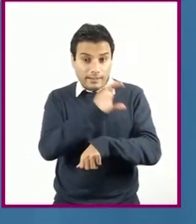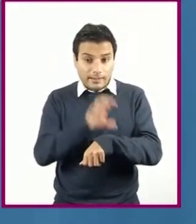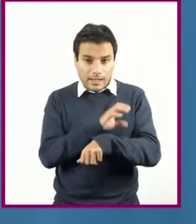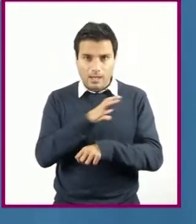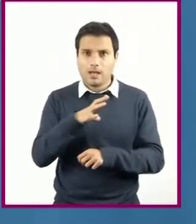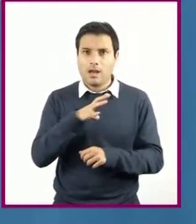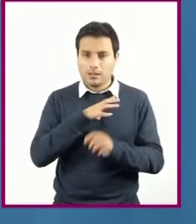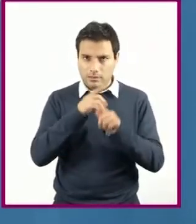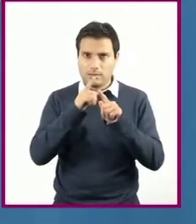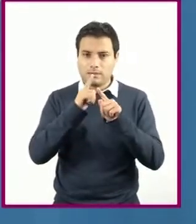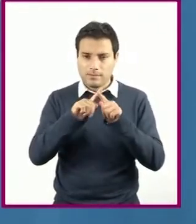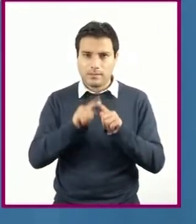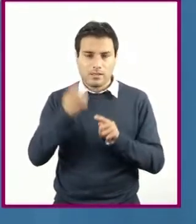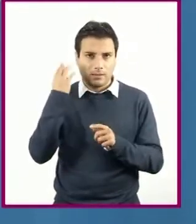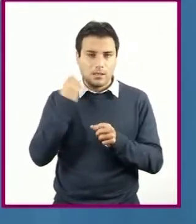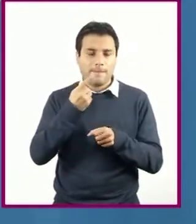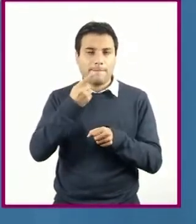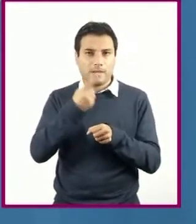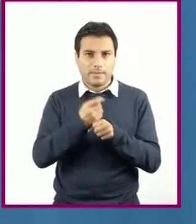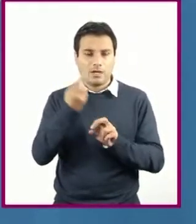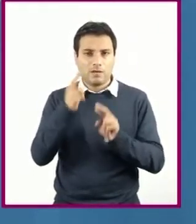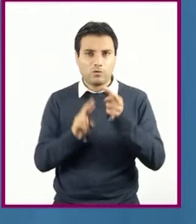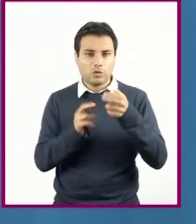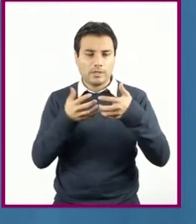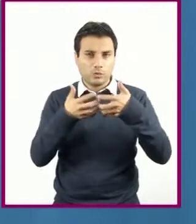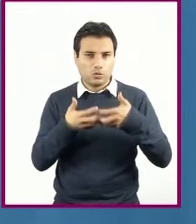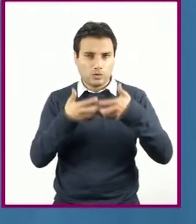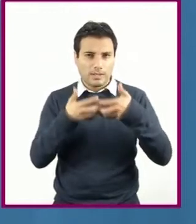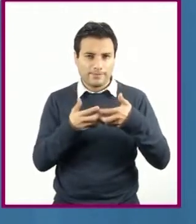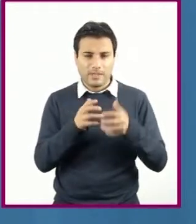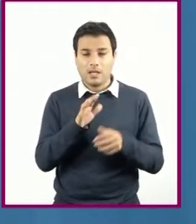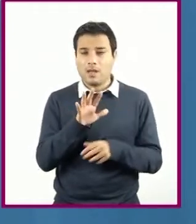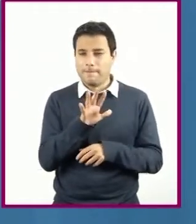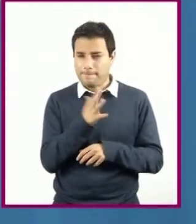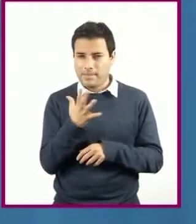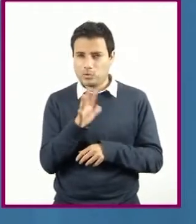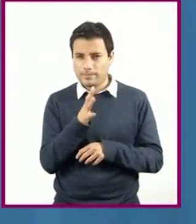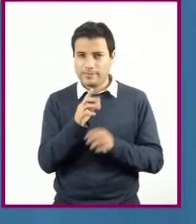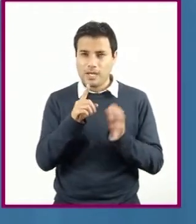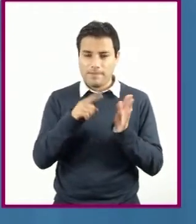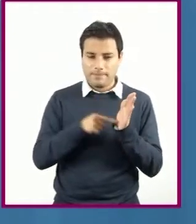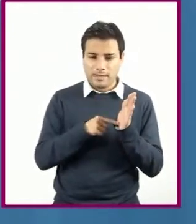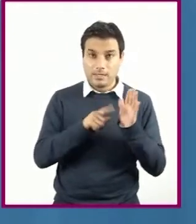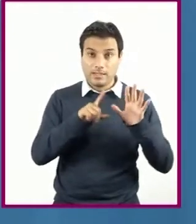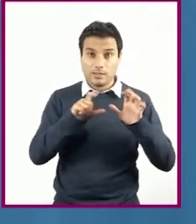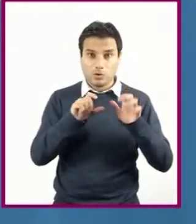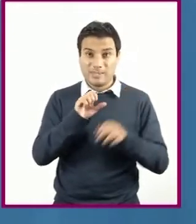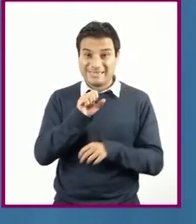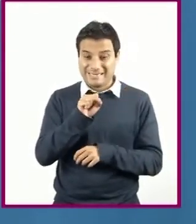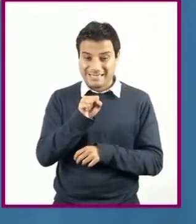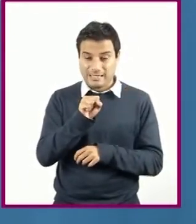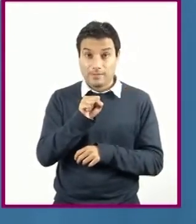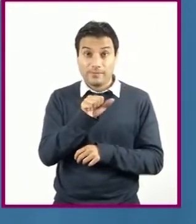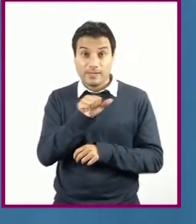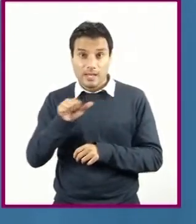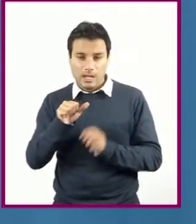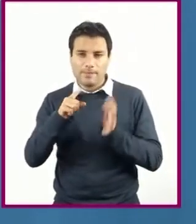primera revolución industrial, que comprende aproximadamente desde 1760